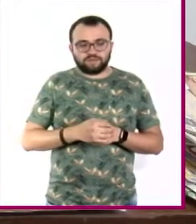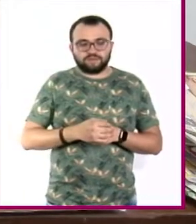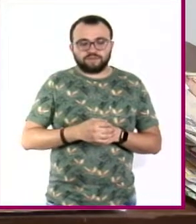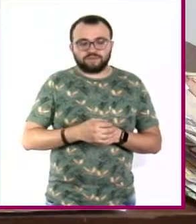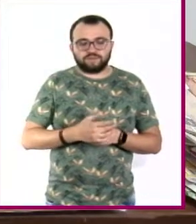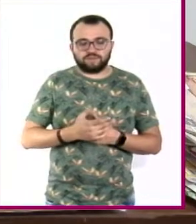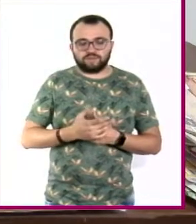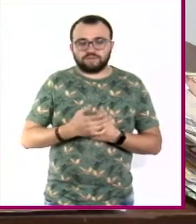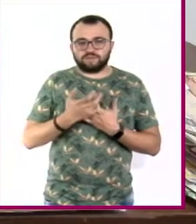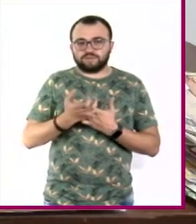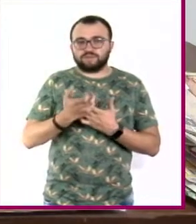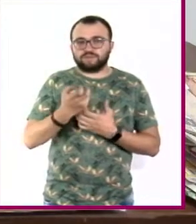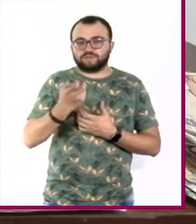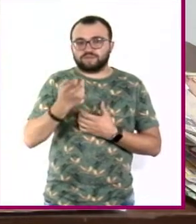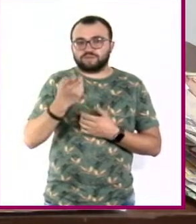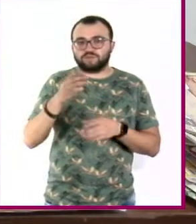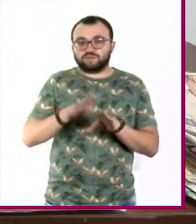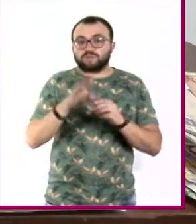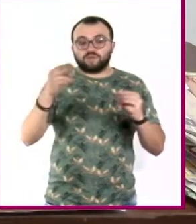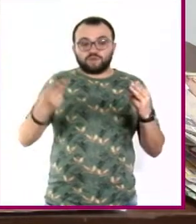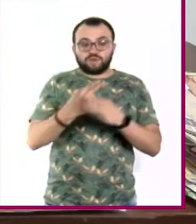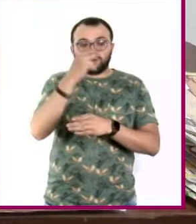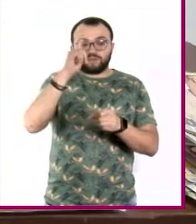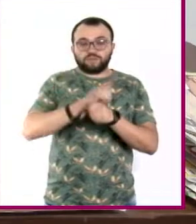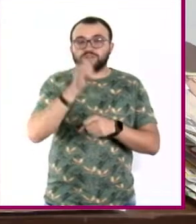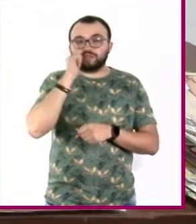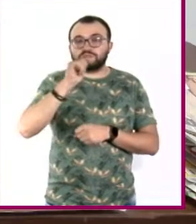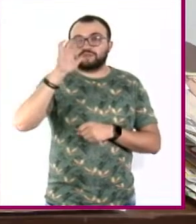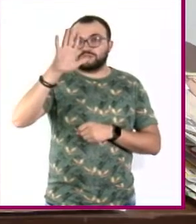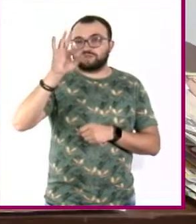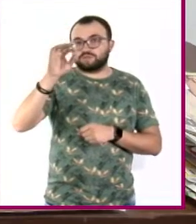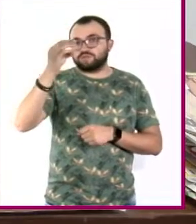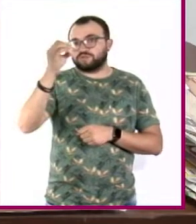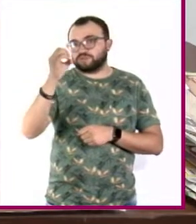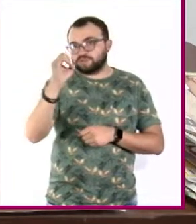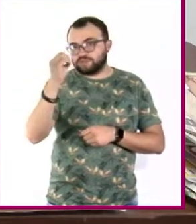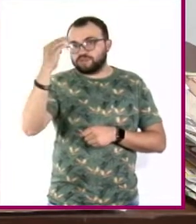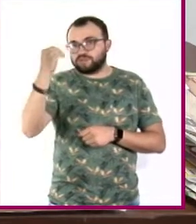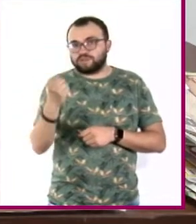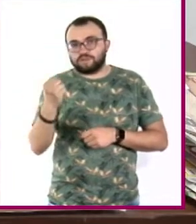en el IDT es de 5.09, muy lejano a otros países.